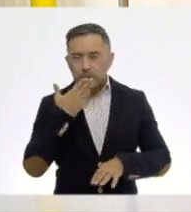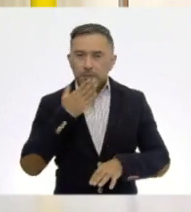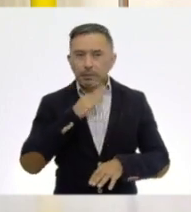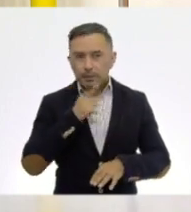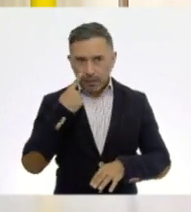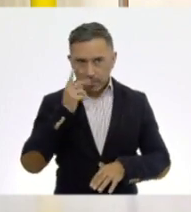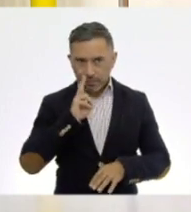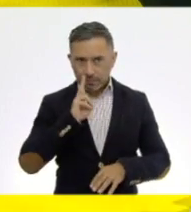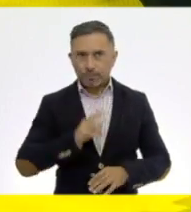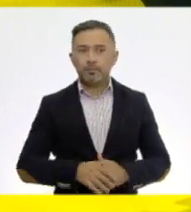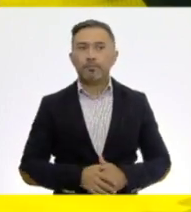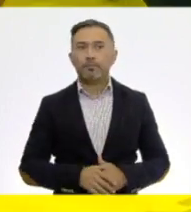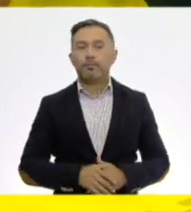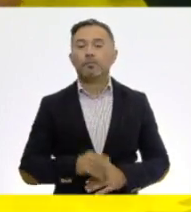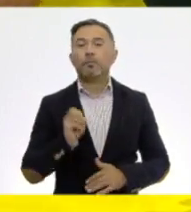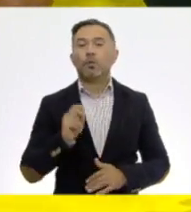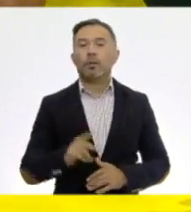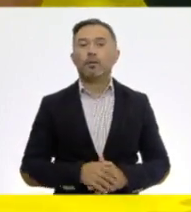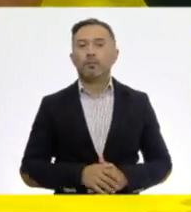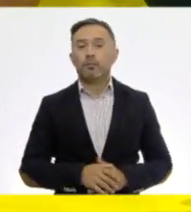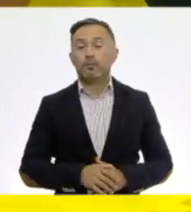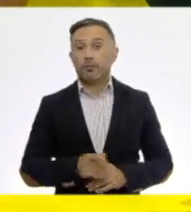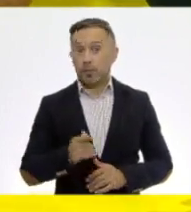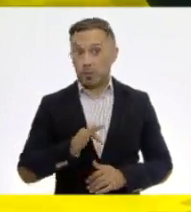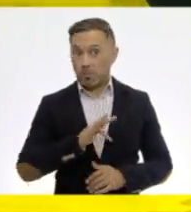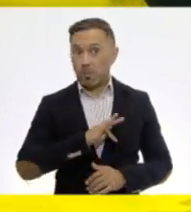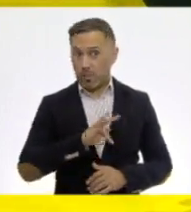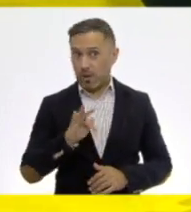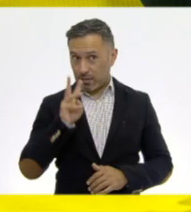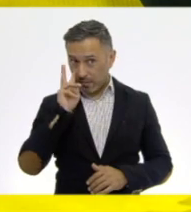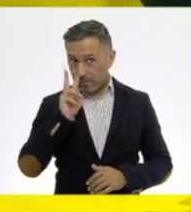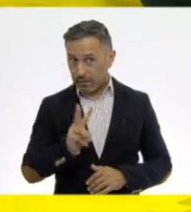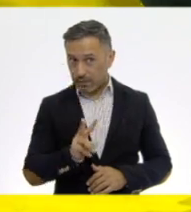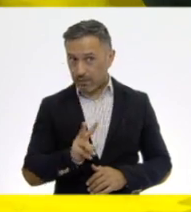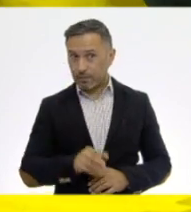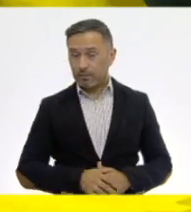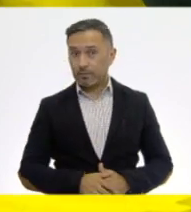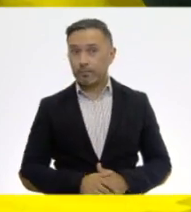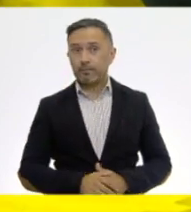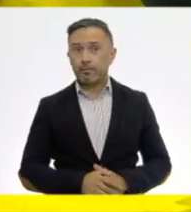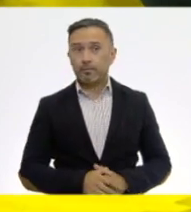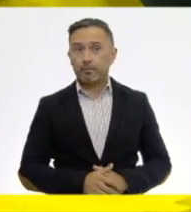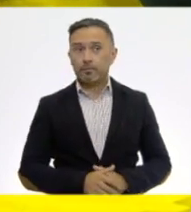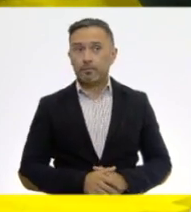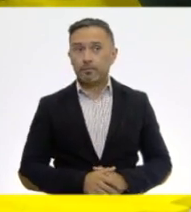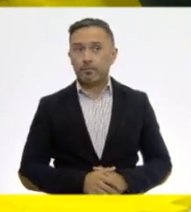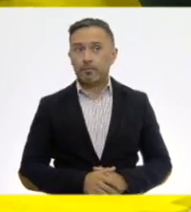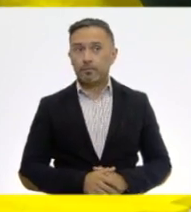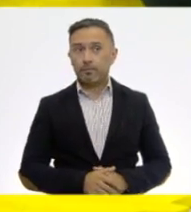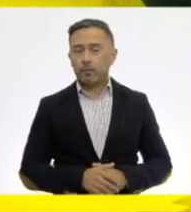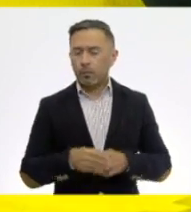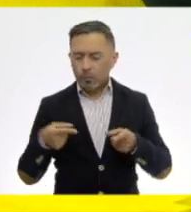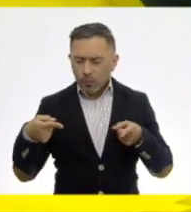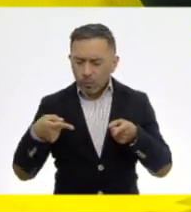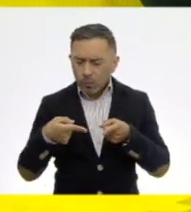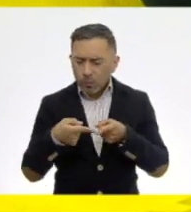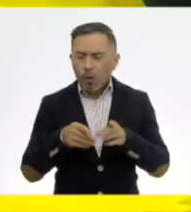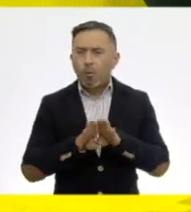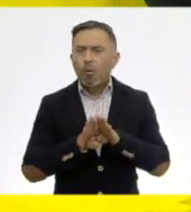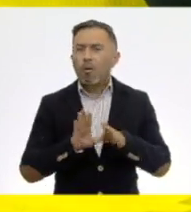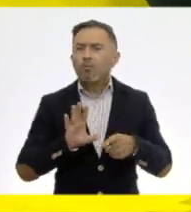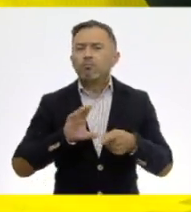exactamente. Así. Ok, si podemos observar, donde se unen, quedamos que se